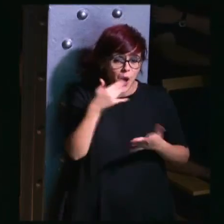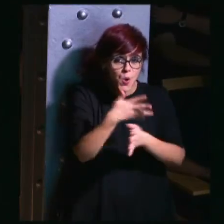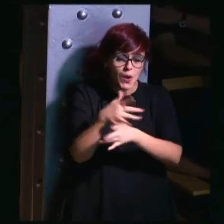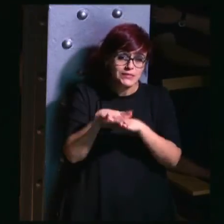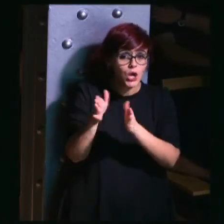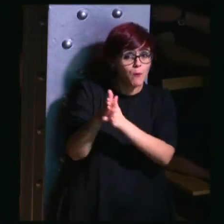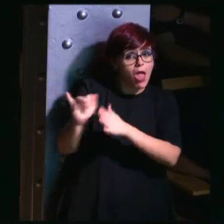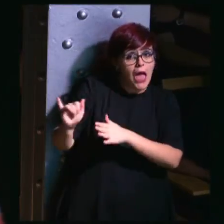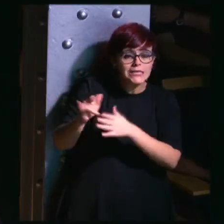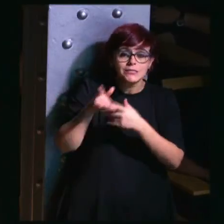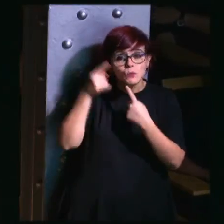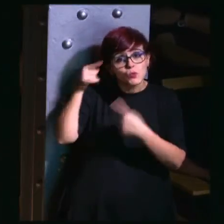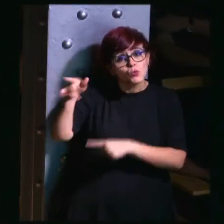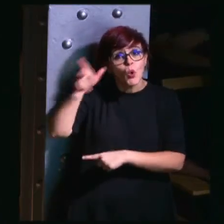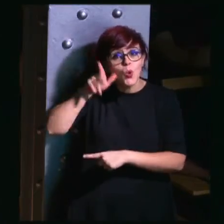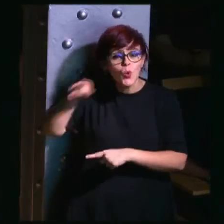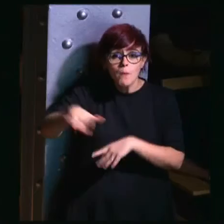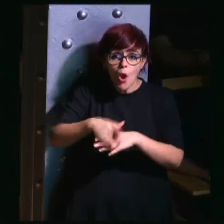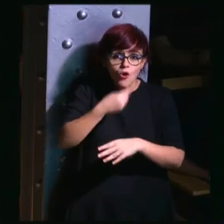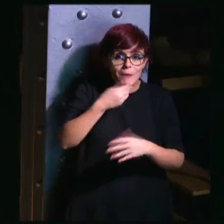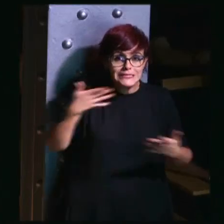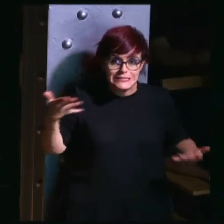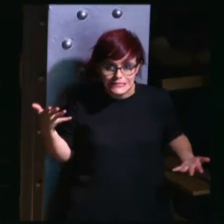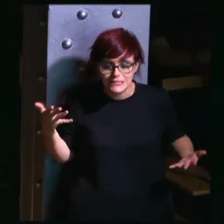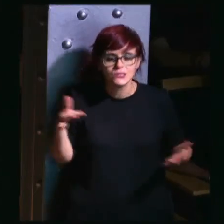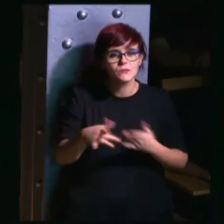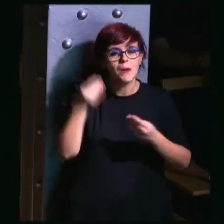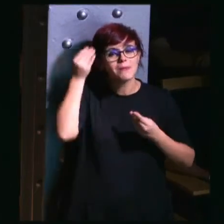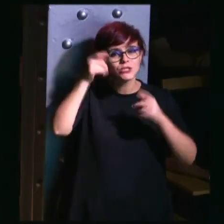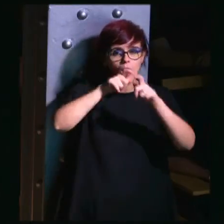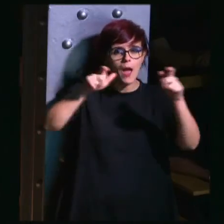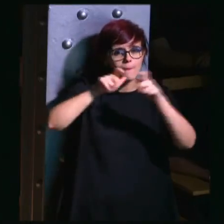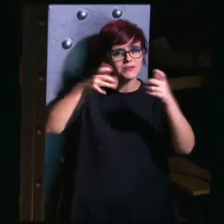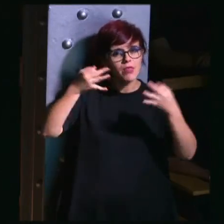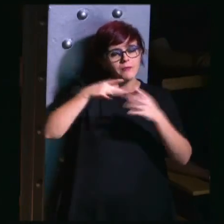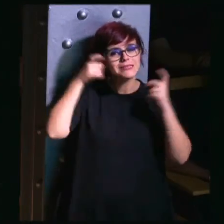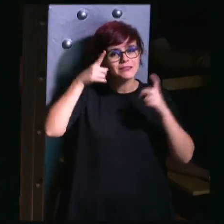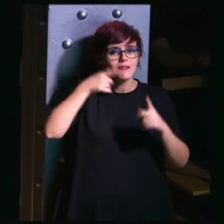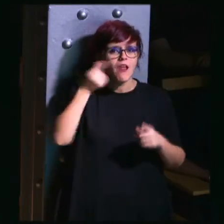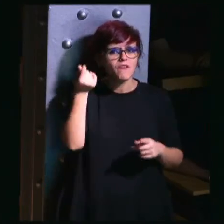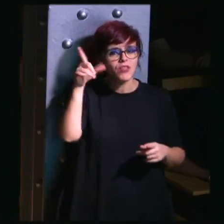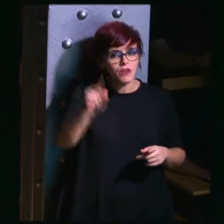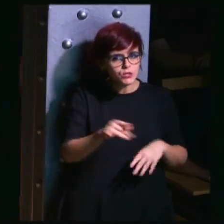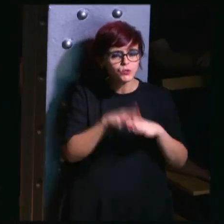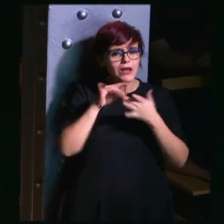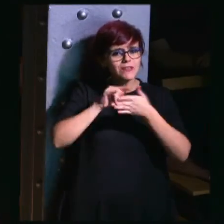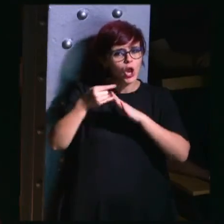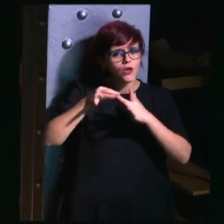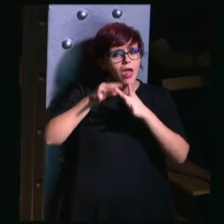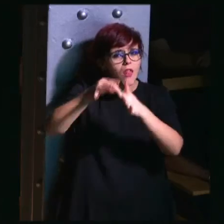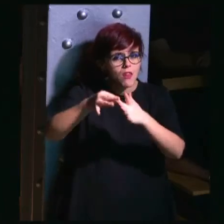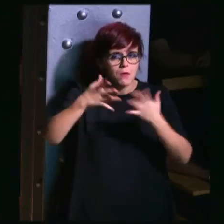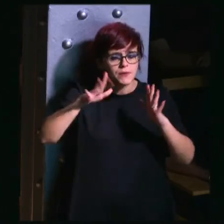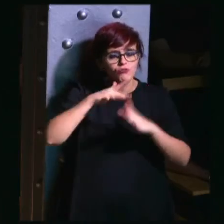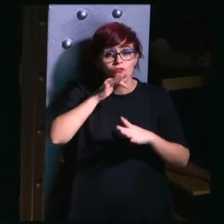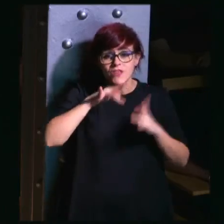y dice, ya, pues que es eso o no comes. Entonces, yo creo que las grandes compañías tienen que un poco abaratar, porque es una tecnología puntera, pero no es una tecnología tan, tan,